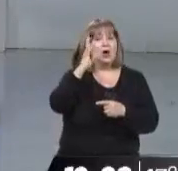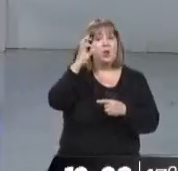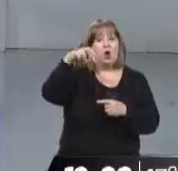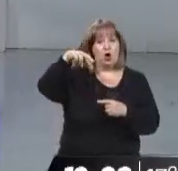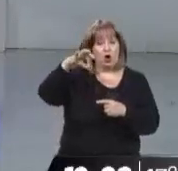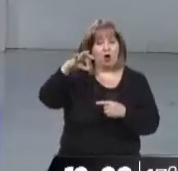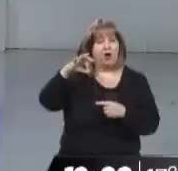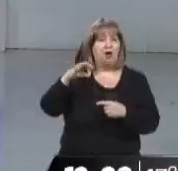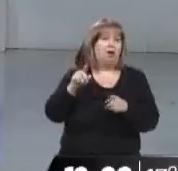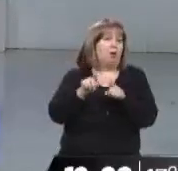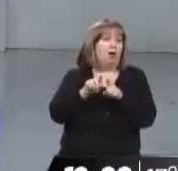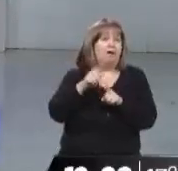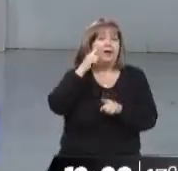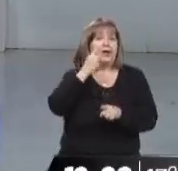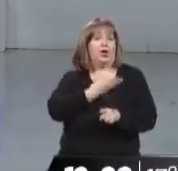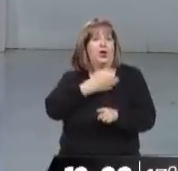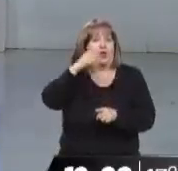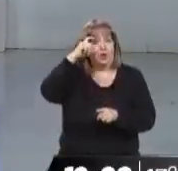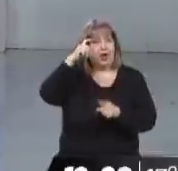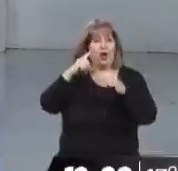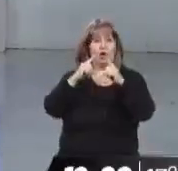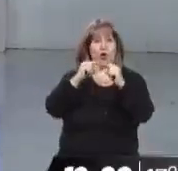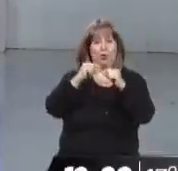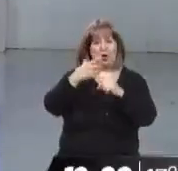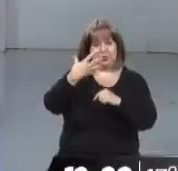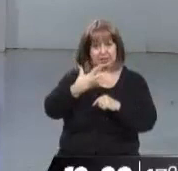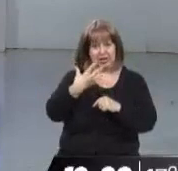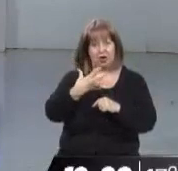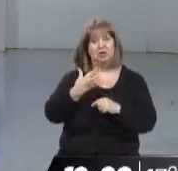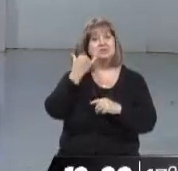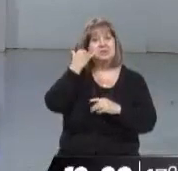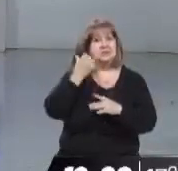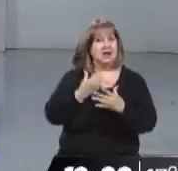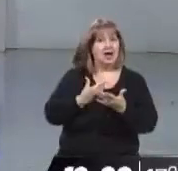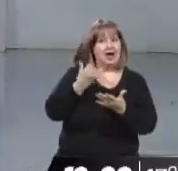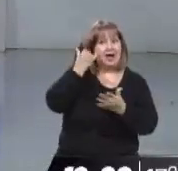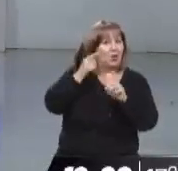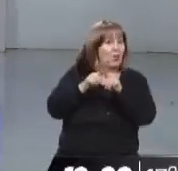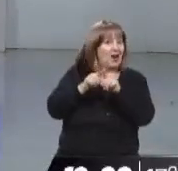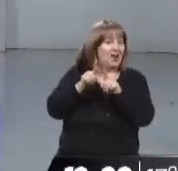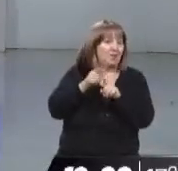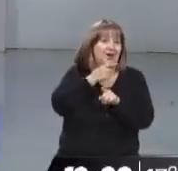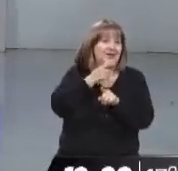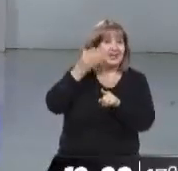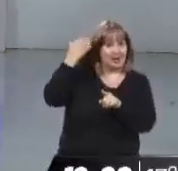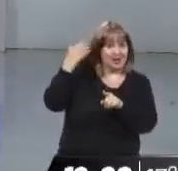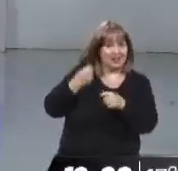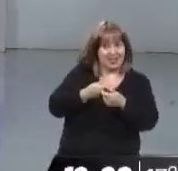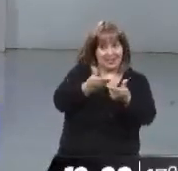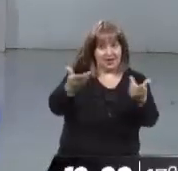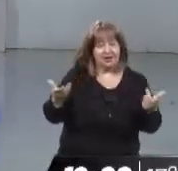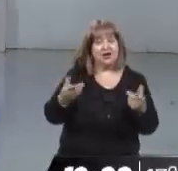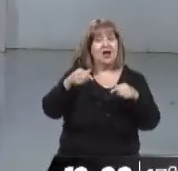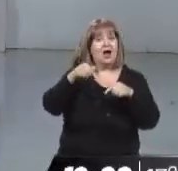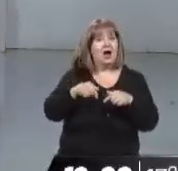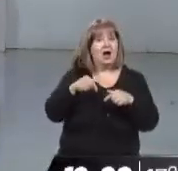bien le llaman. Claro, este recordando aquel ingreso familiar de emergencia. Exacto. Que iba a los sectores que habían quedado absolutamente descolgados, sí, de cualquier ingreso. Viene bien, y